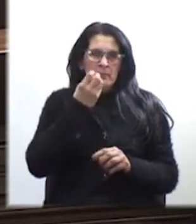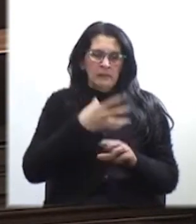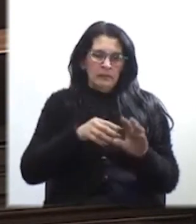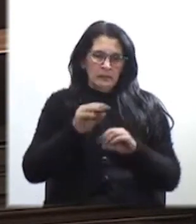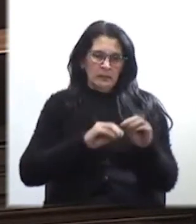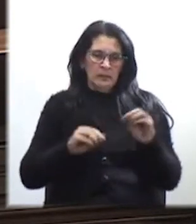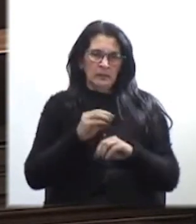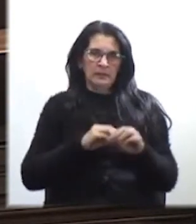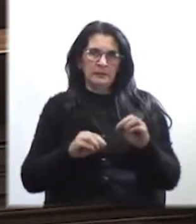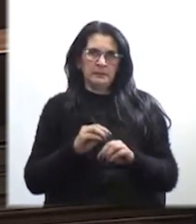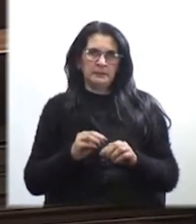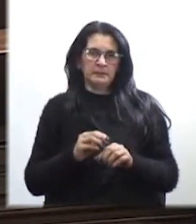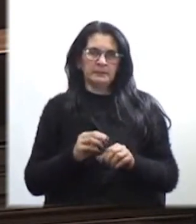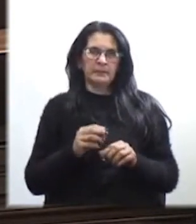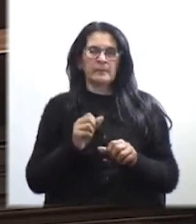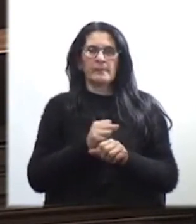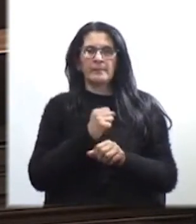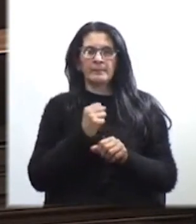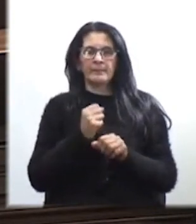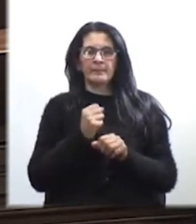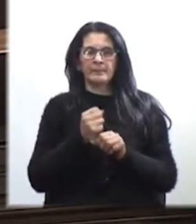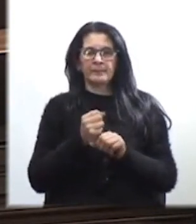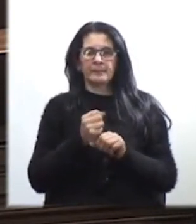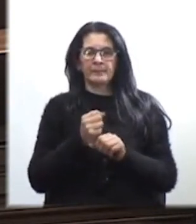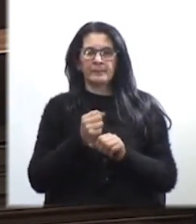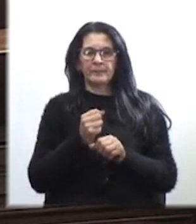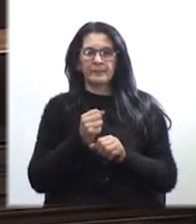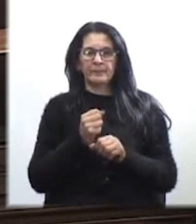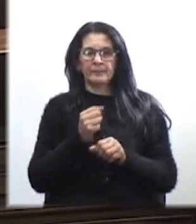se sugirió en sala para encarar este tema